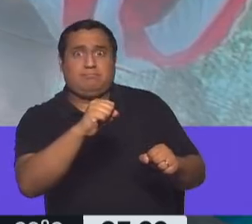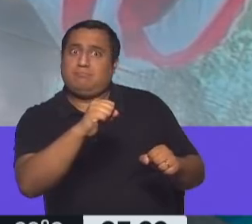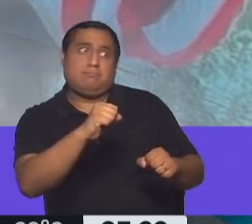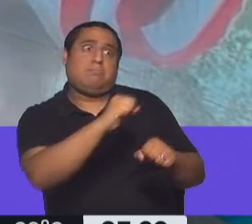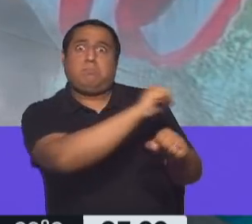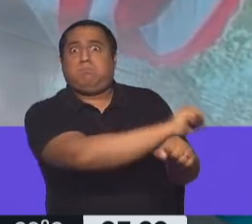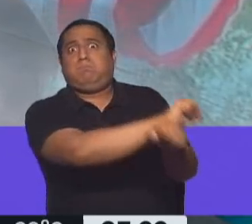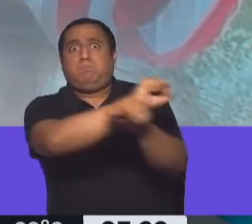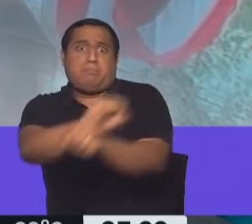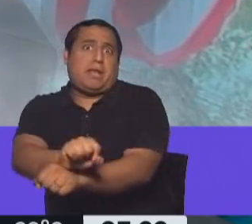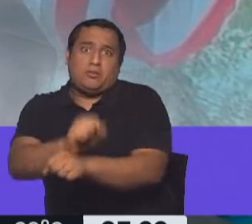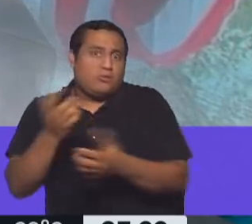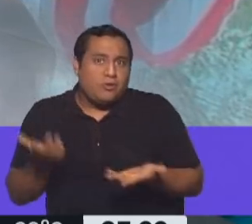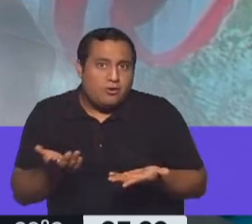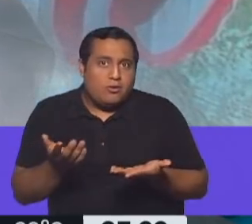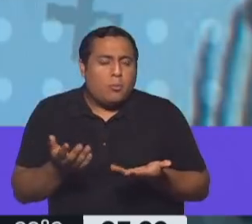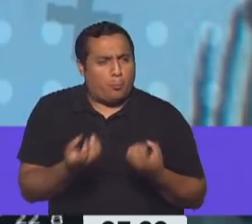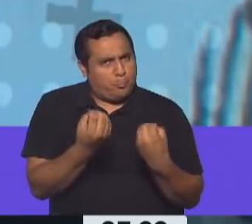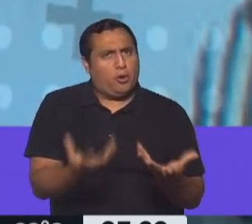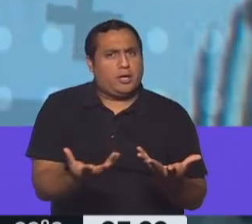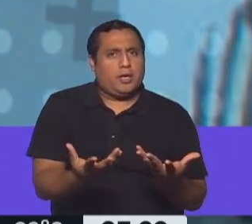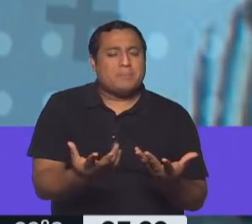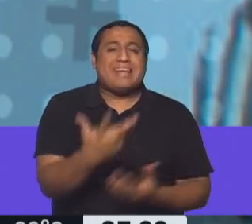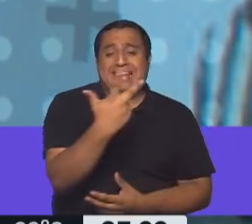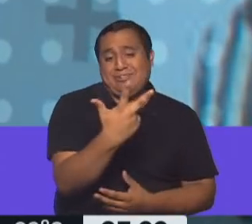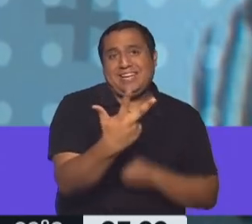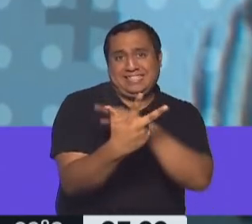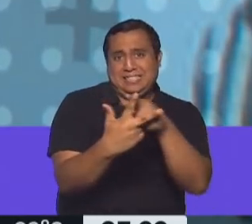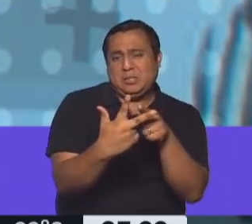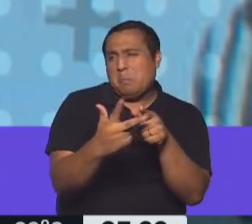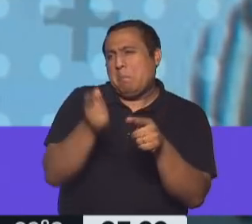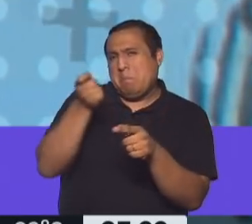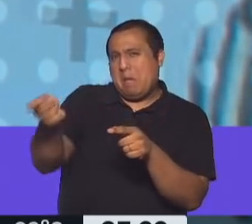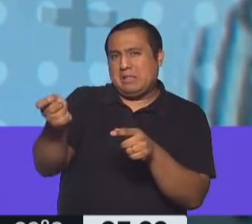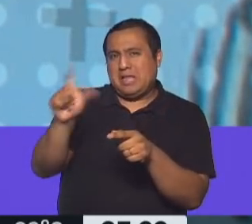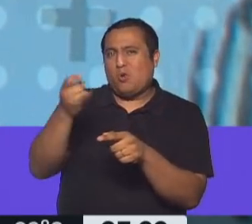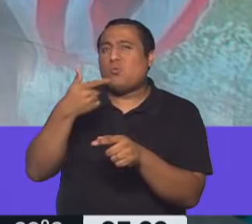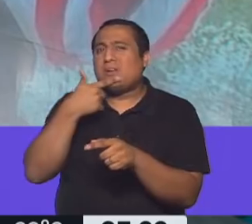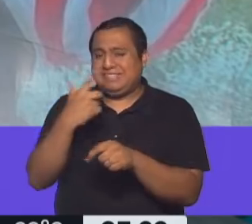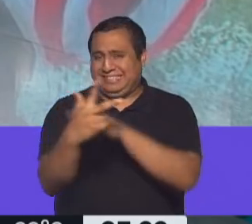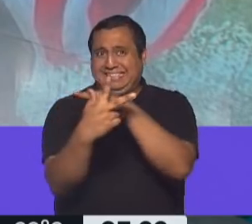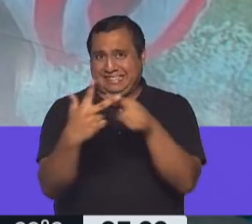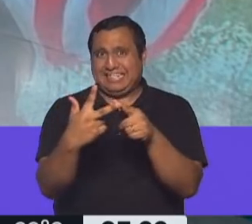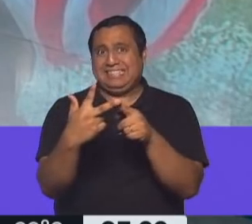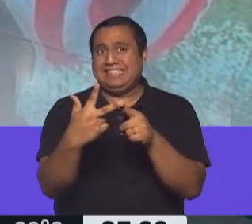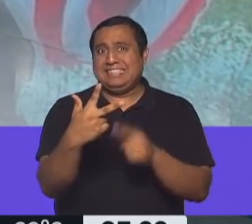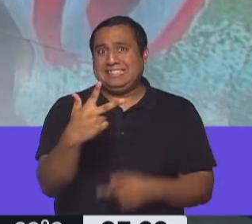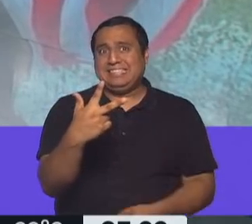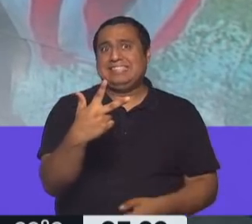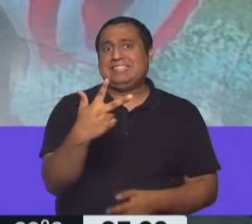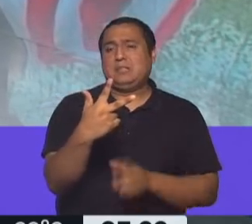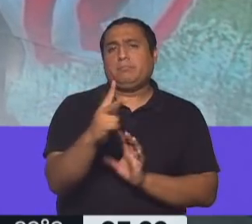una cofradía delictiva, donde los tres que terminaron matando a Lucas eran un grupo de choque. ¿Pero un grupo de choque de